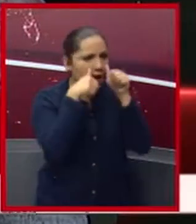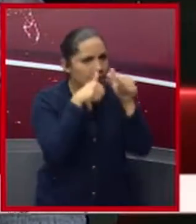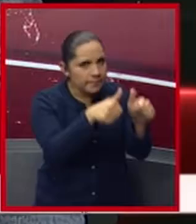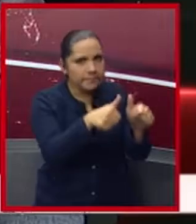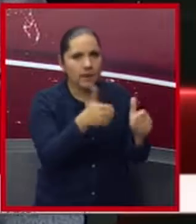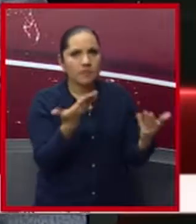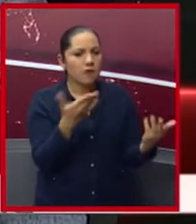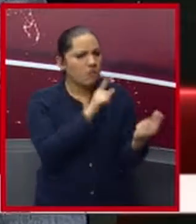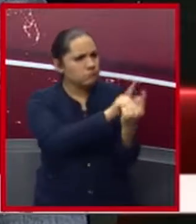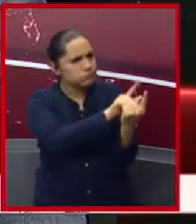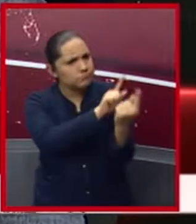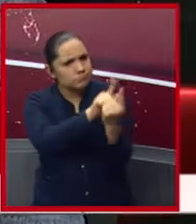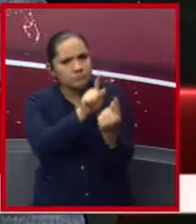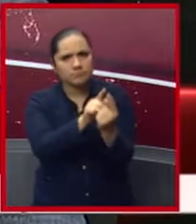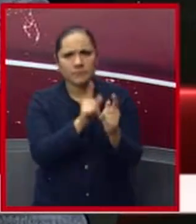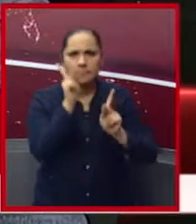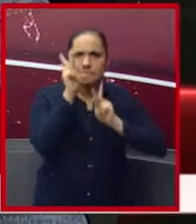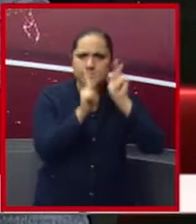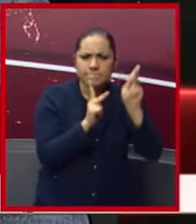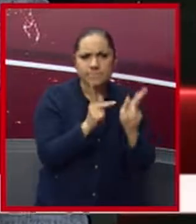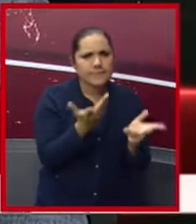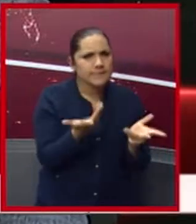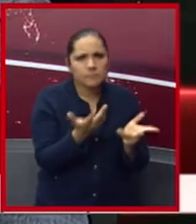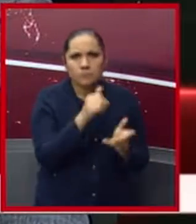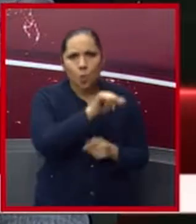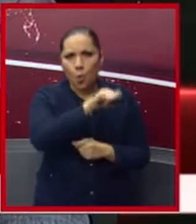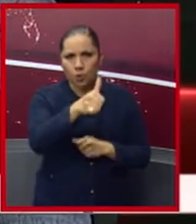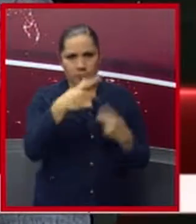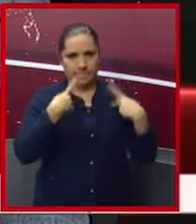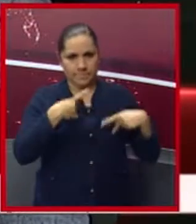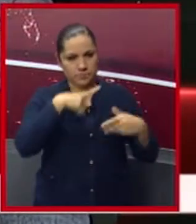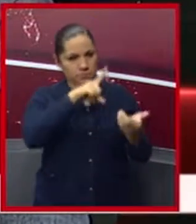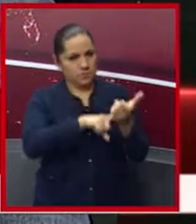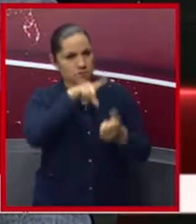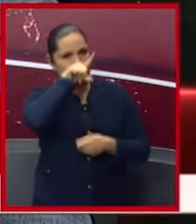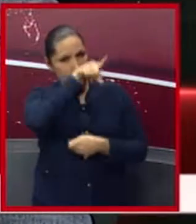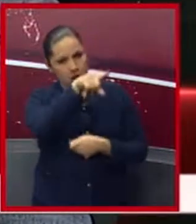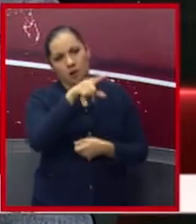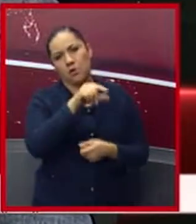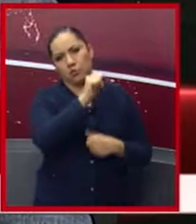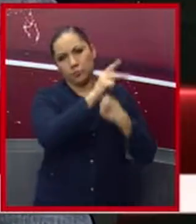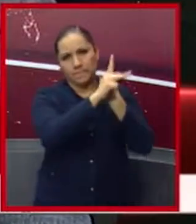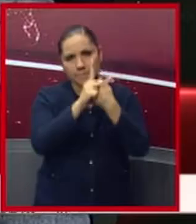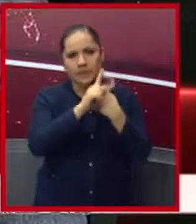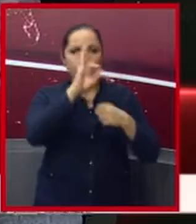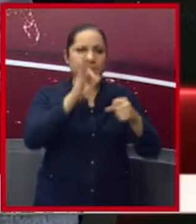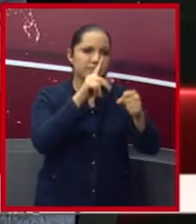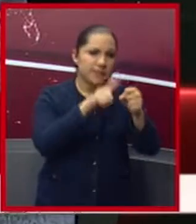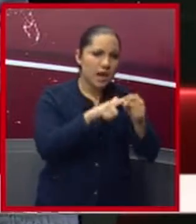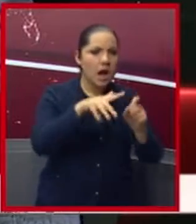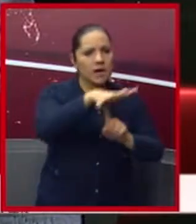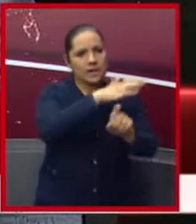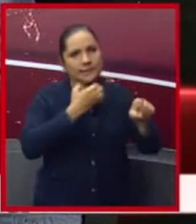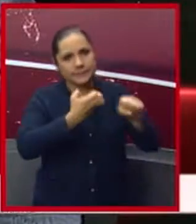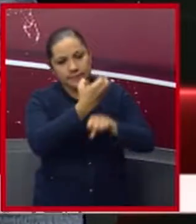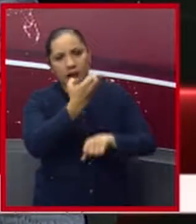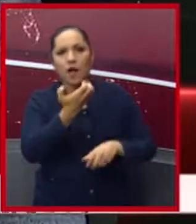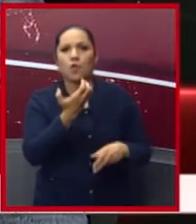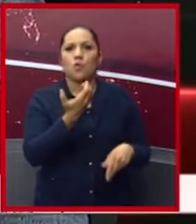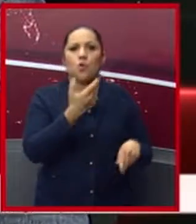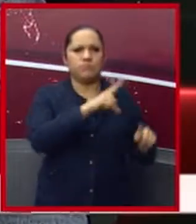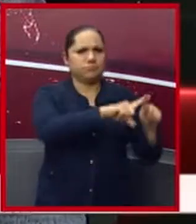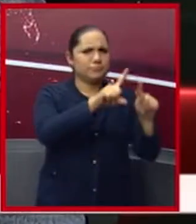de establecer contacto con otras autoridades federales, locales, estatales, de